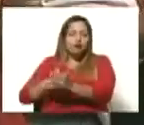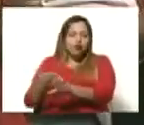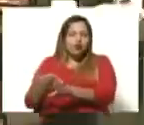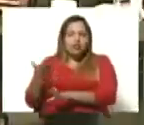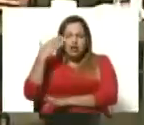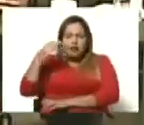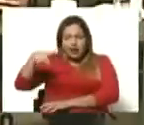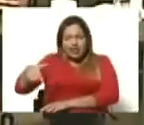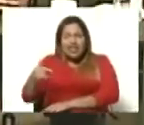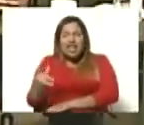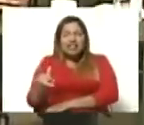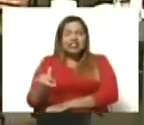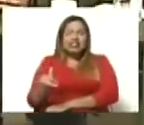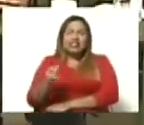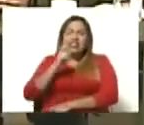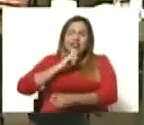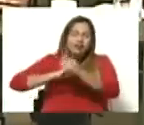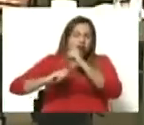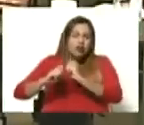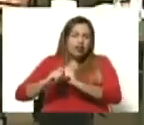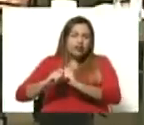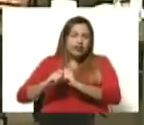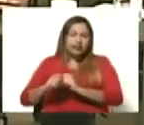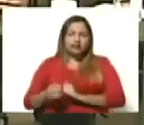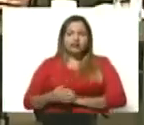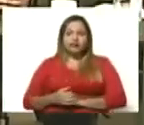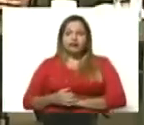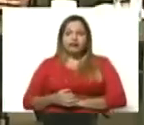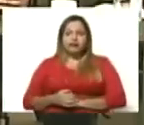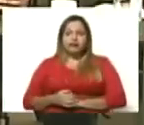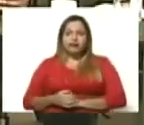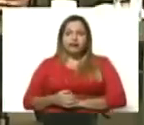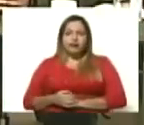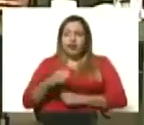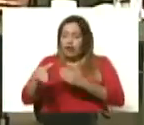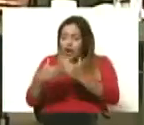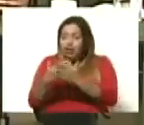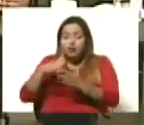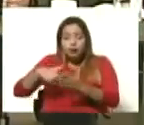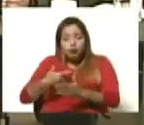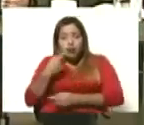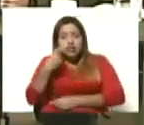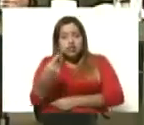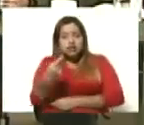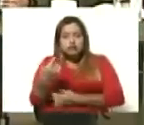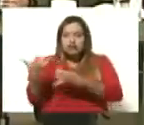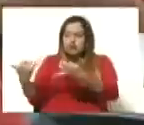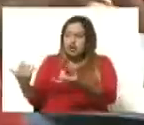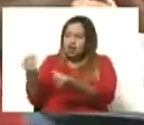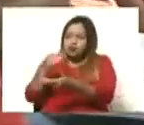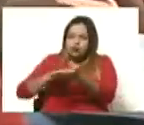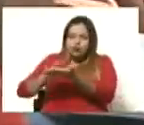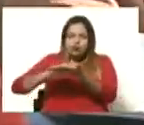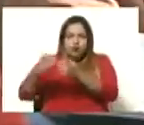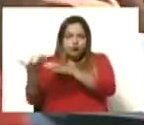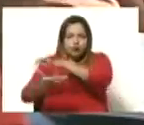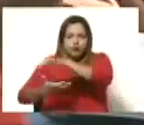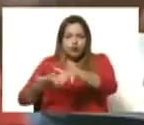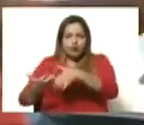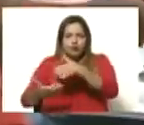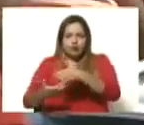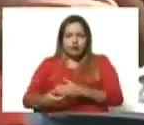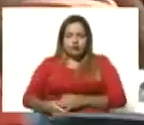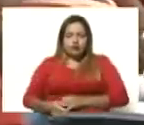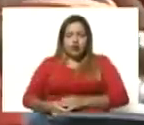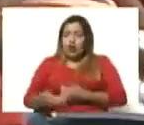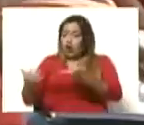quedó aquí herido. La herida está supurando hasta que podamos decir hemos sanado la herida. Todavía no lo